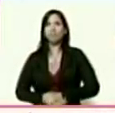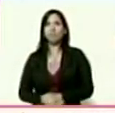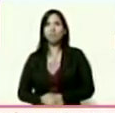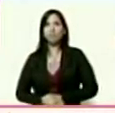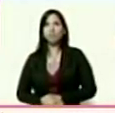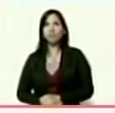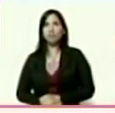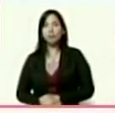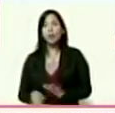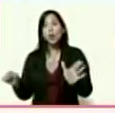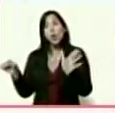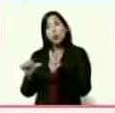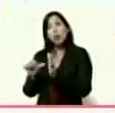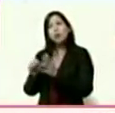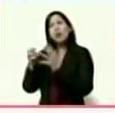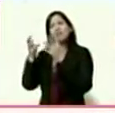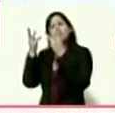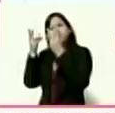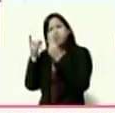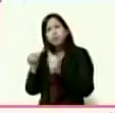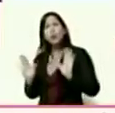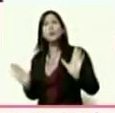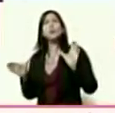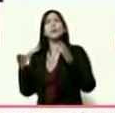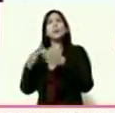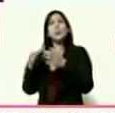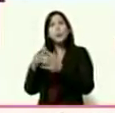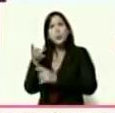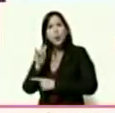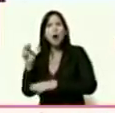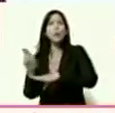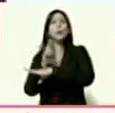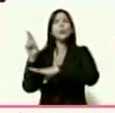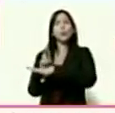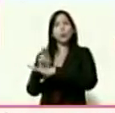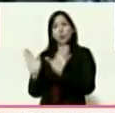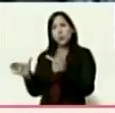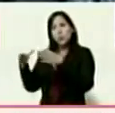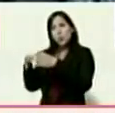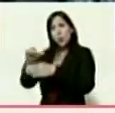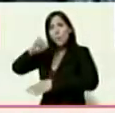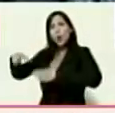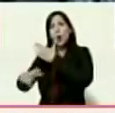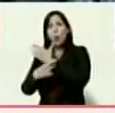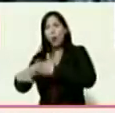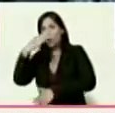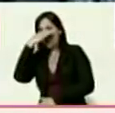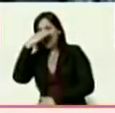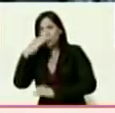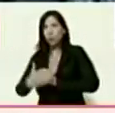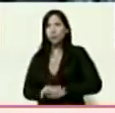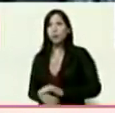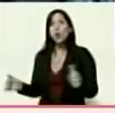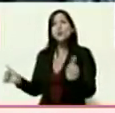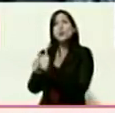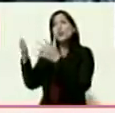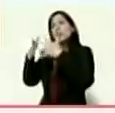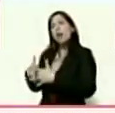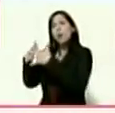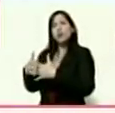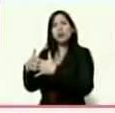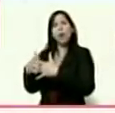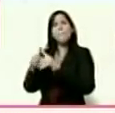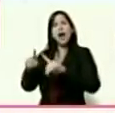donde están las cantidades y los grupos que ha utilizado la banda del señor Juanito Alimaña con Estados Unidos para